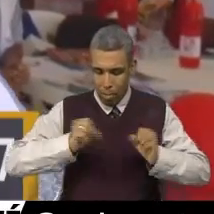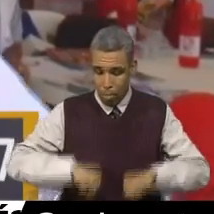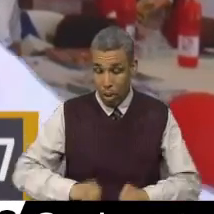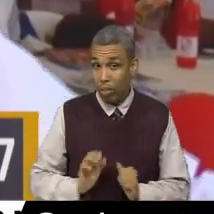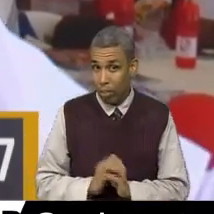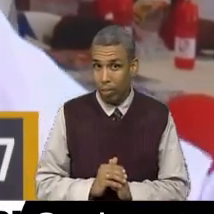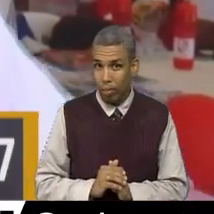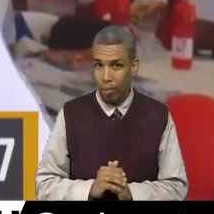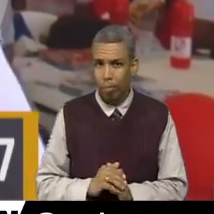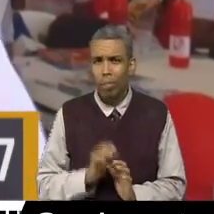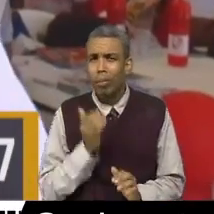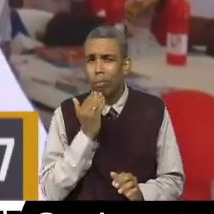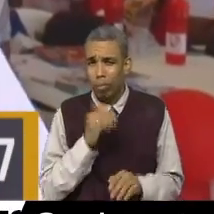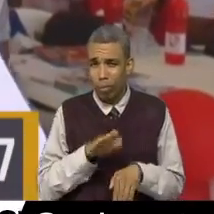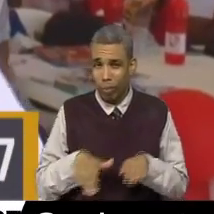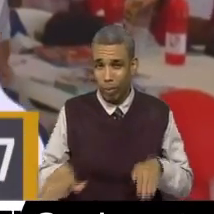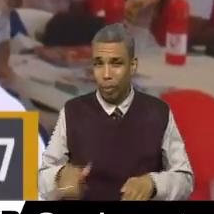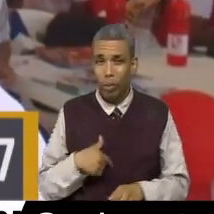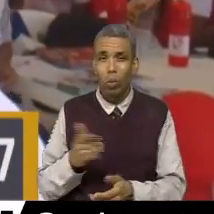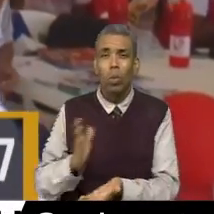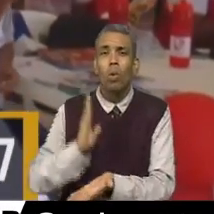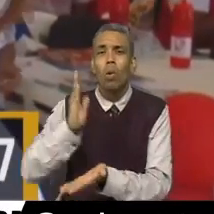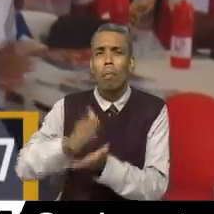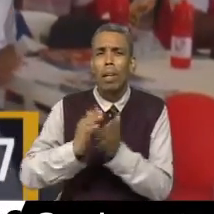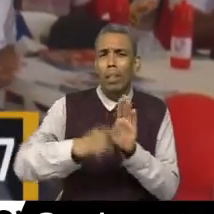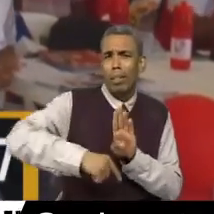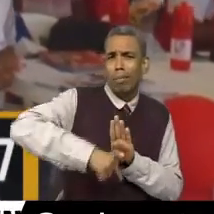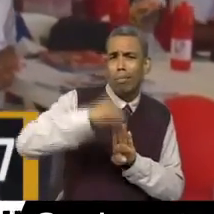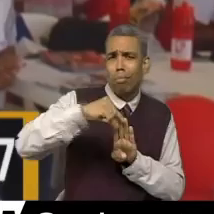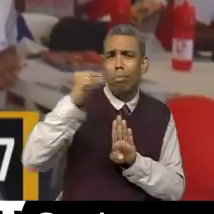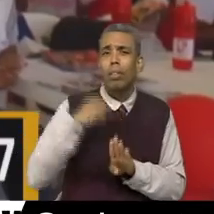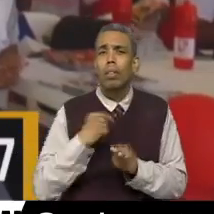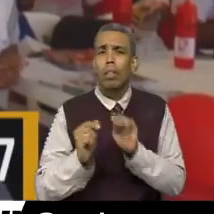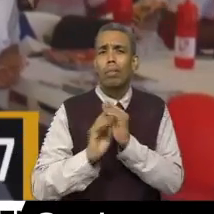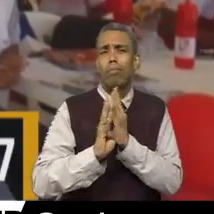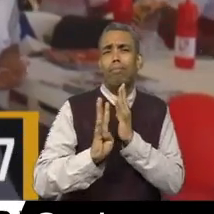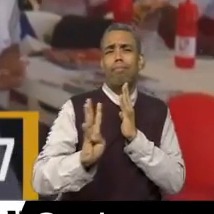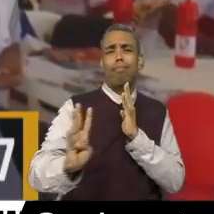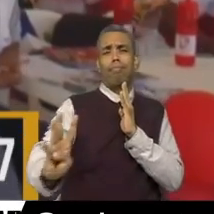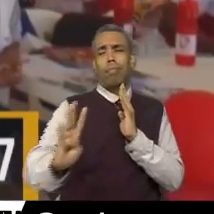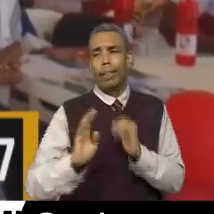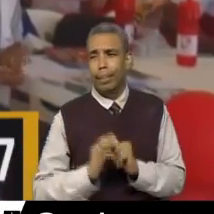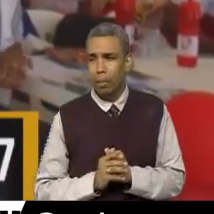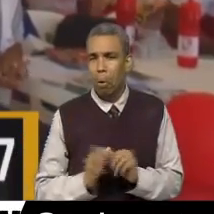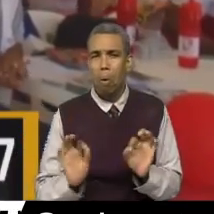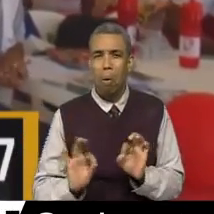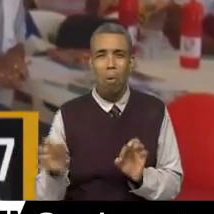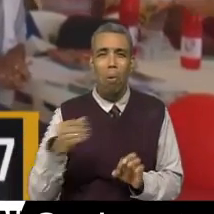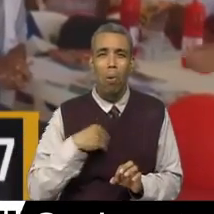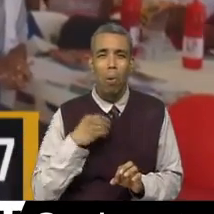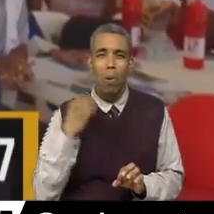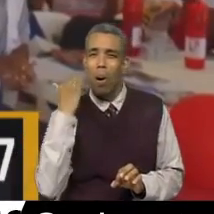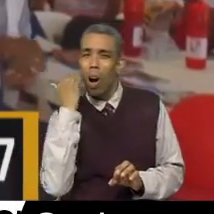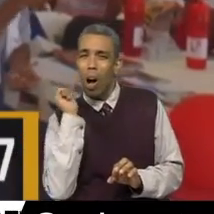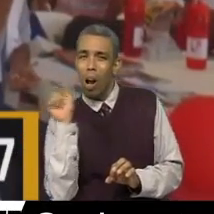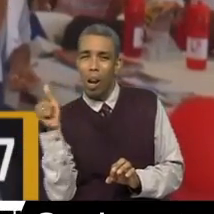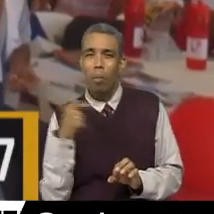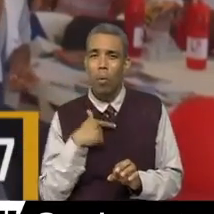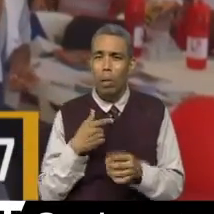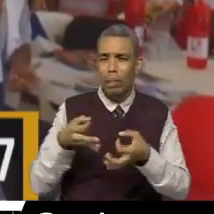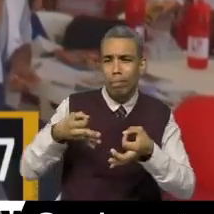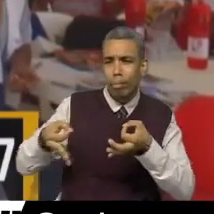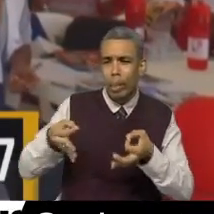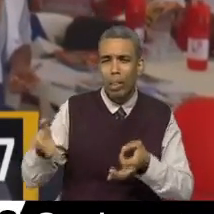oficina y encuentra uno quizás colas, o la niña que atiende ahí no está bien asesorada, no tiene uno la información. Eso